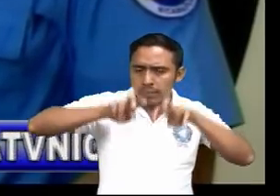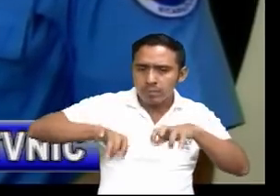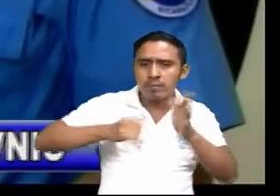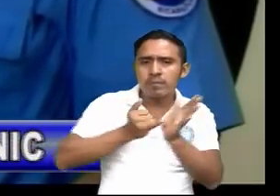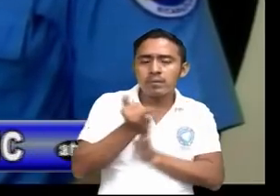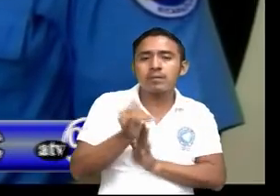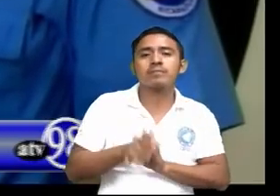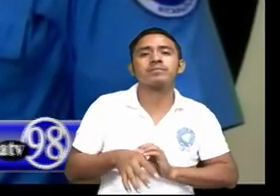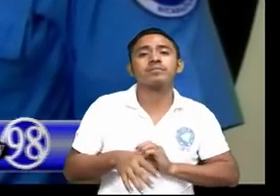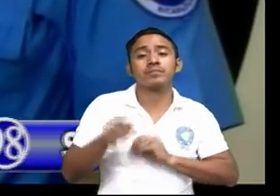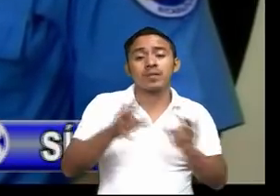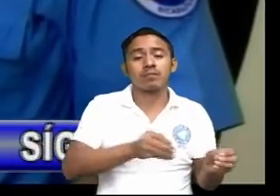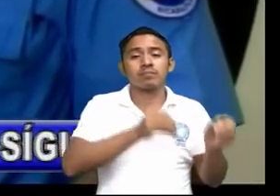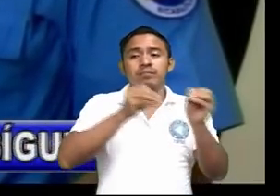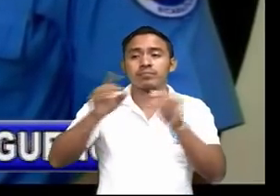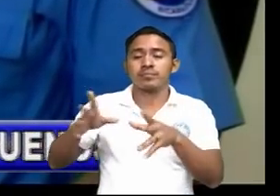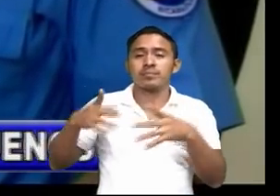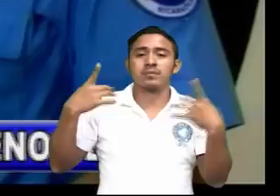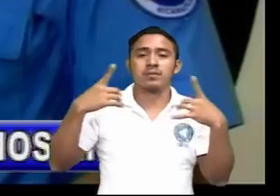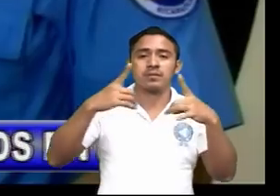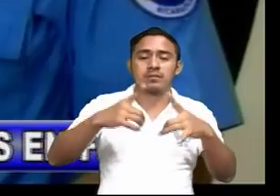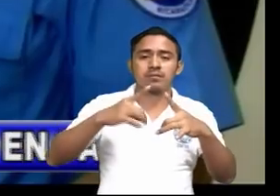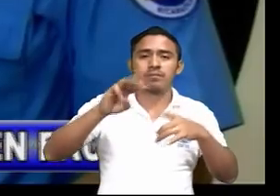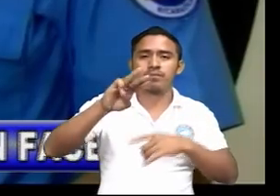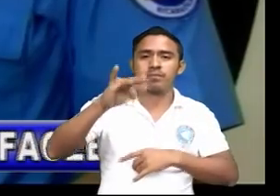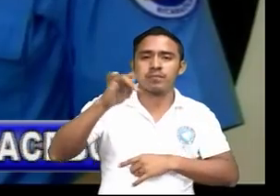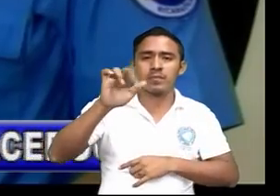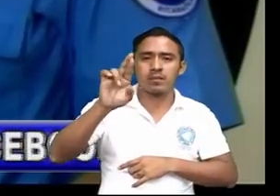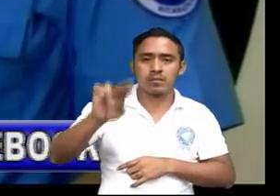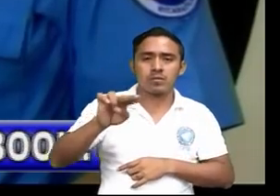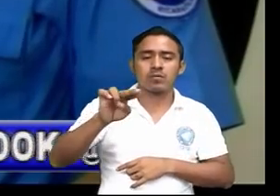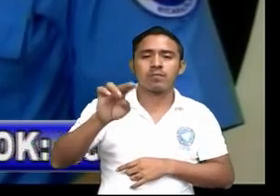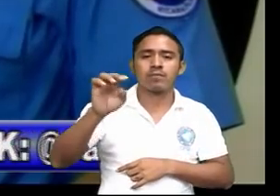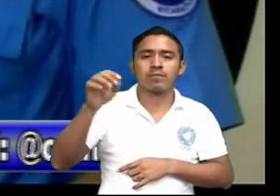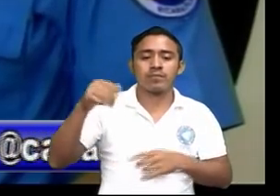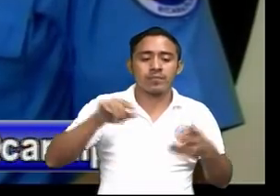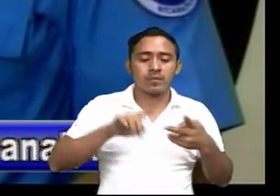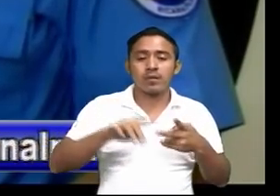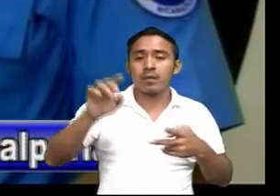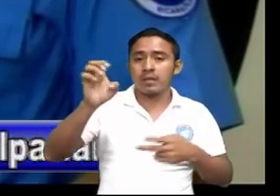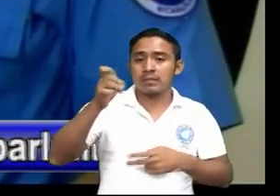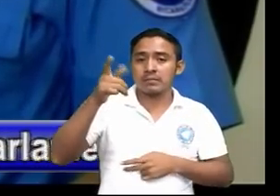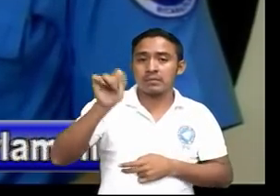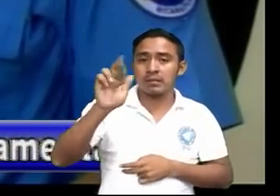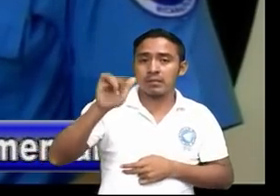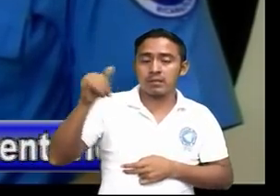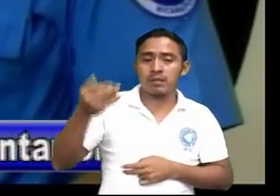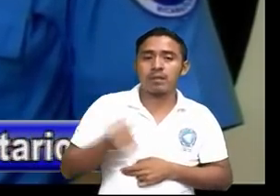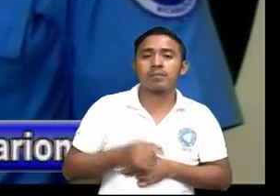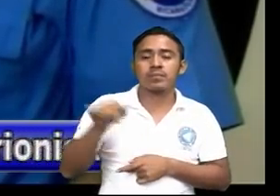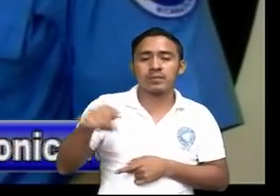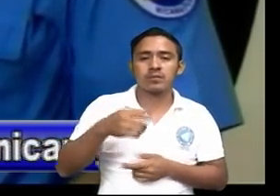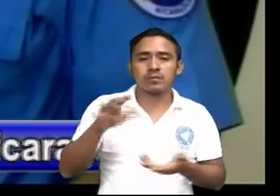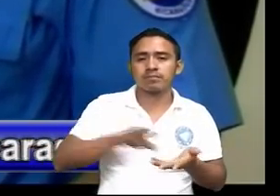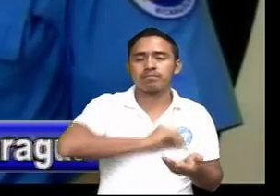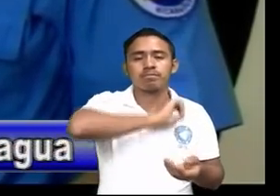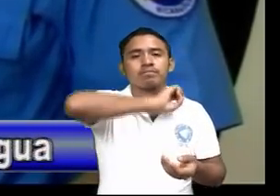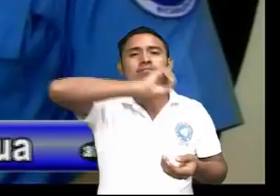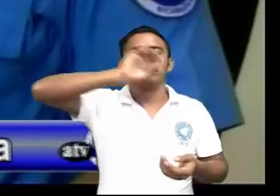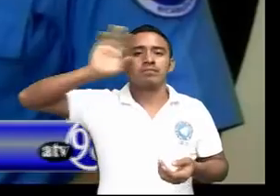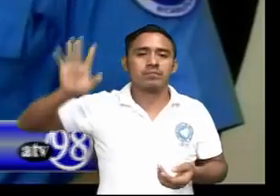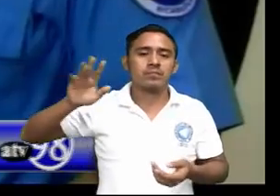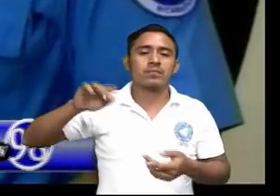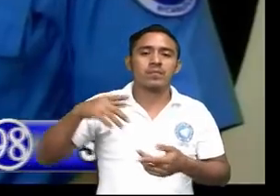fueron trasladados a la Dirección General de Migración y Extranjería del Ministerio de Gobernación para su deportación